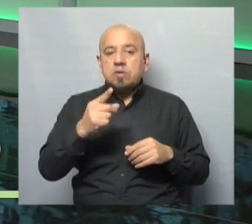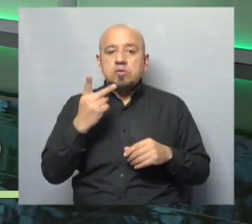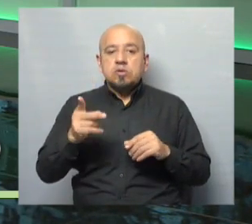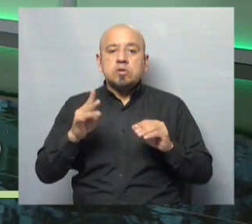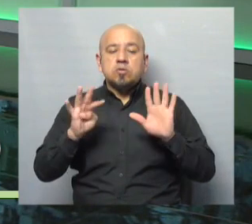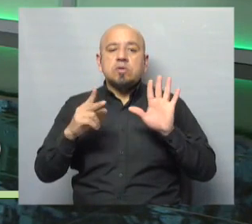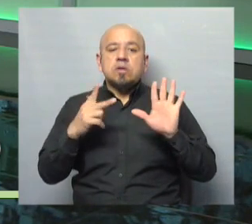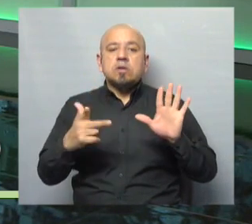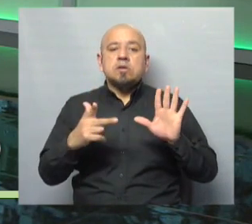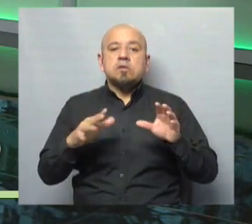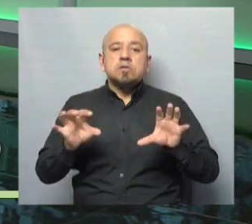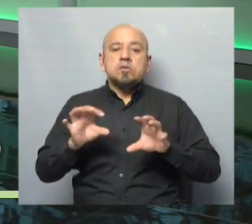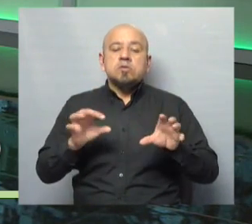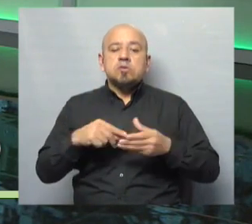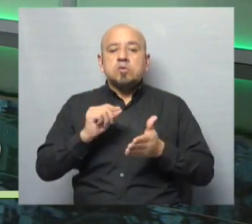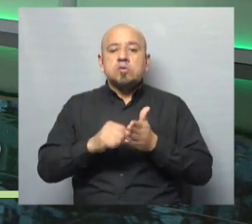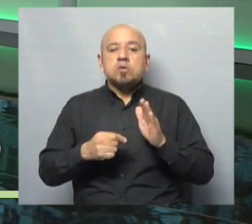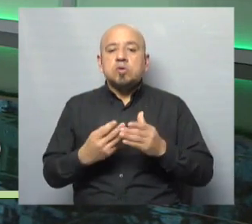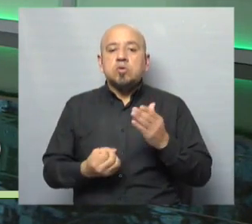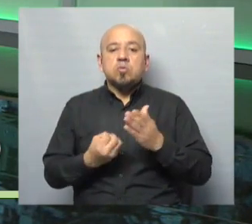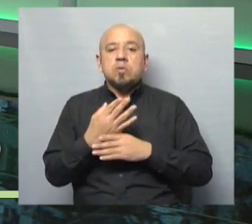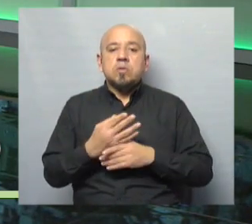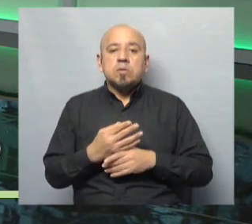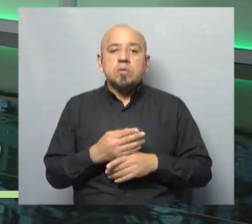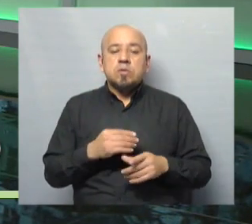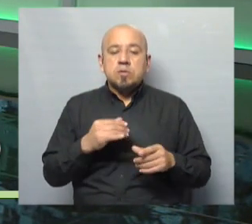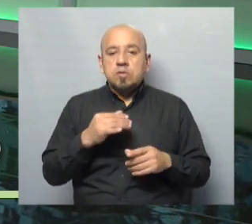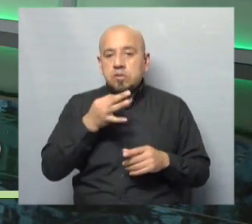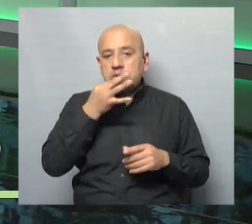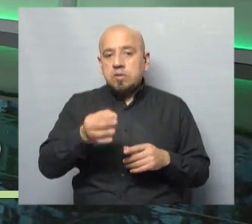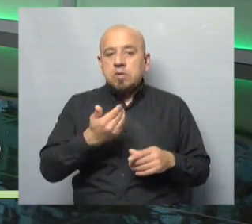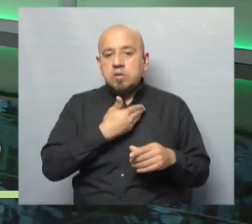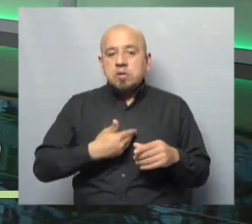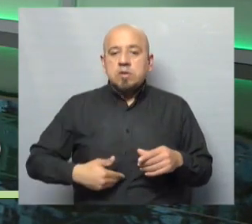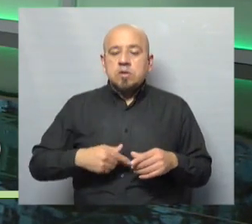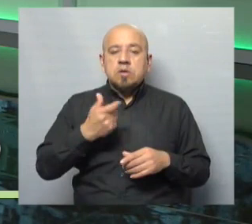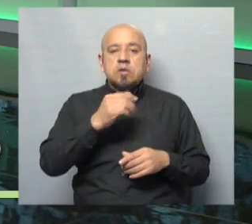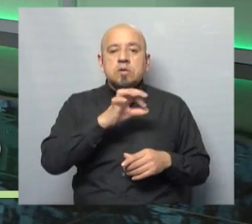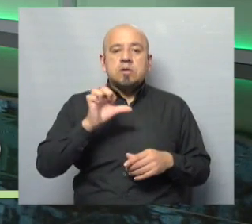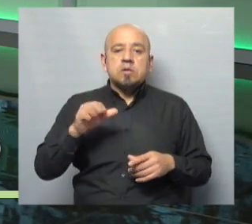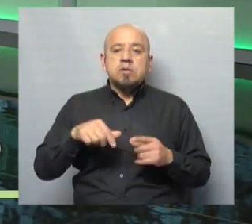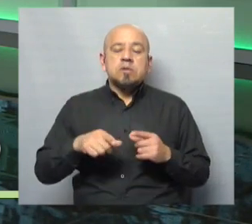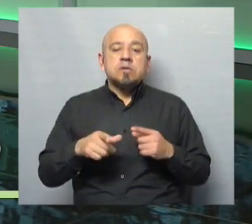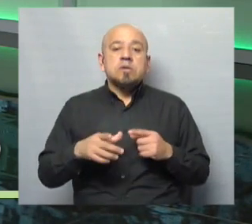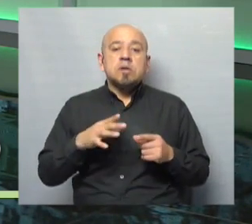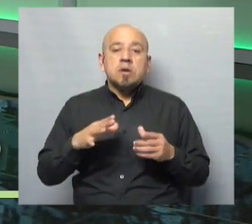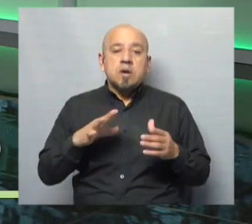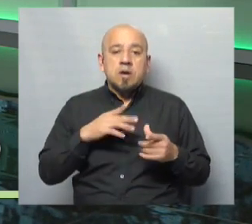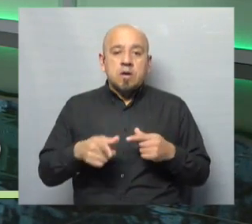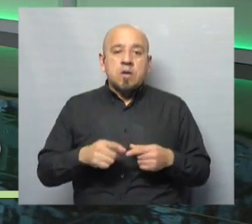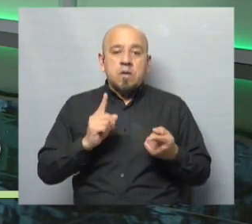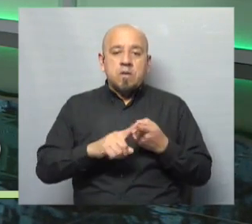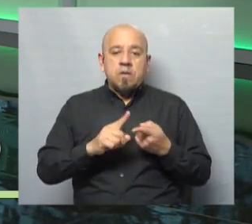funcionarios o contratos nuevos en realidad y ya adelantó el presidente de hace leonardo cipriani que serían y que tienen actualmente un acuerdo